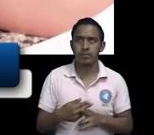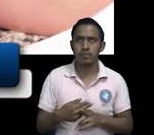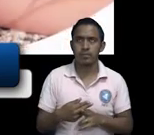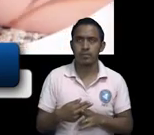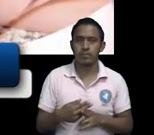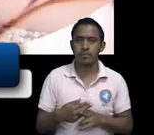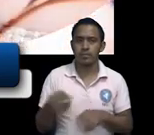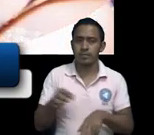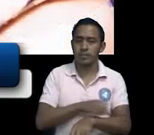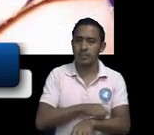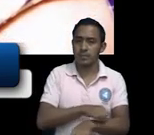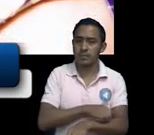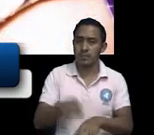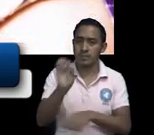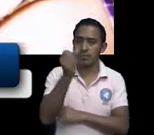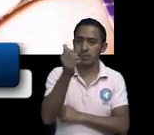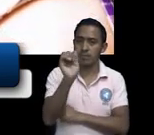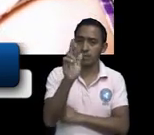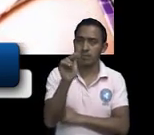la sarna,